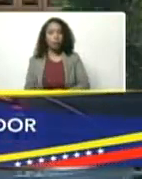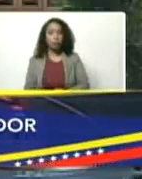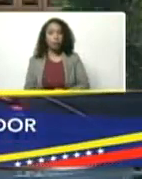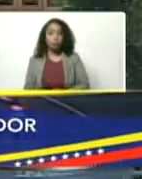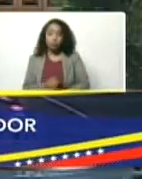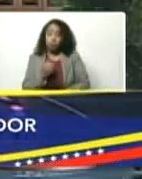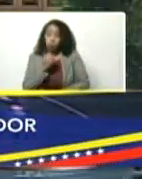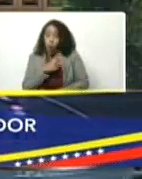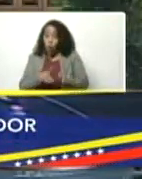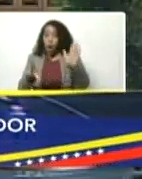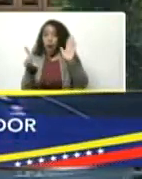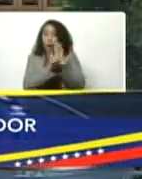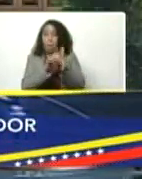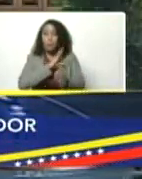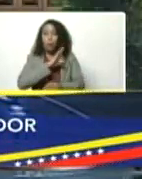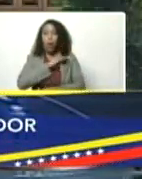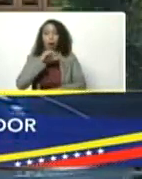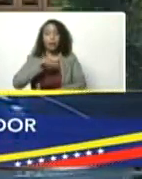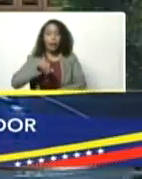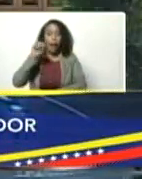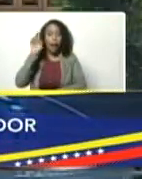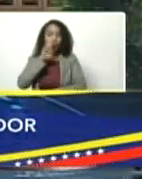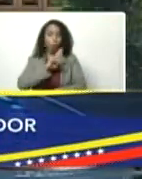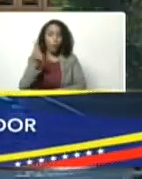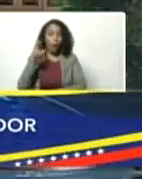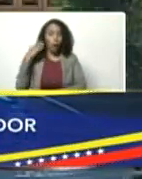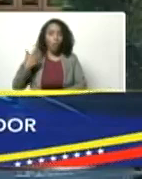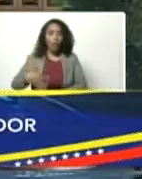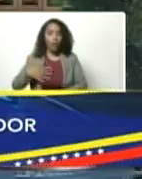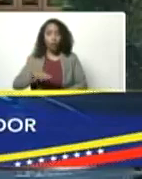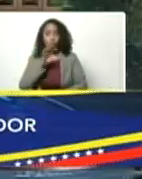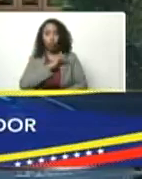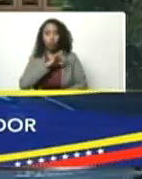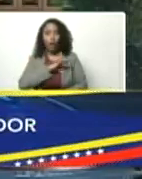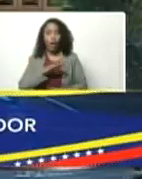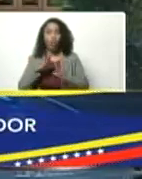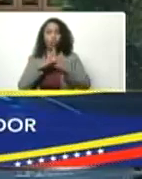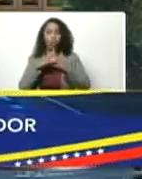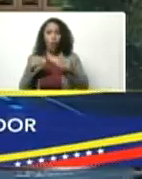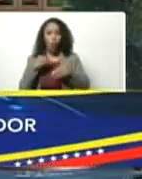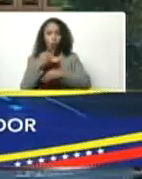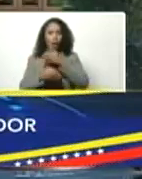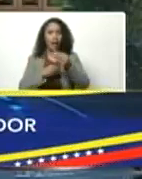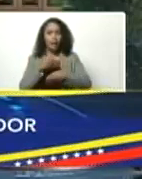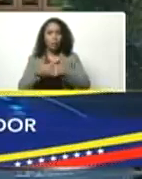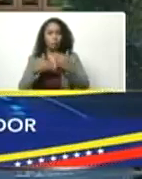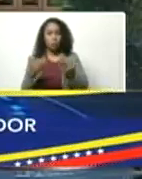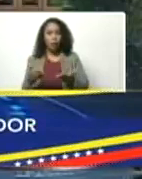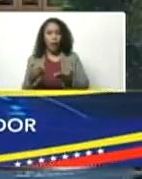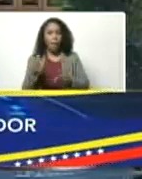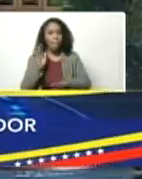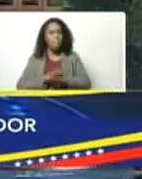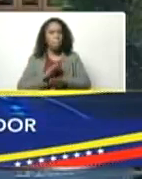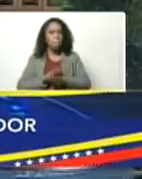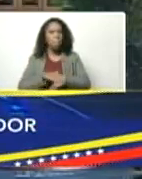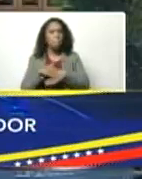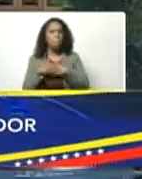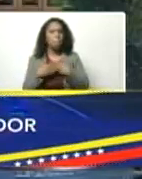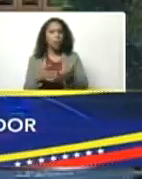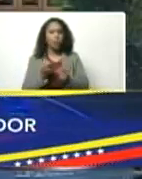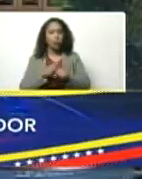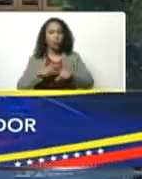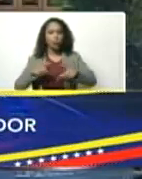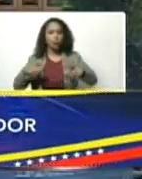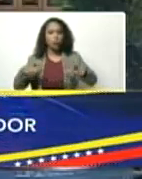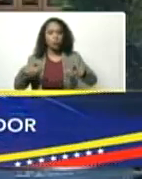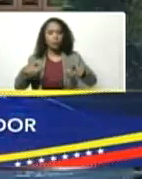que es ley de la República, los derechos sociales. Todo lo que hacemos es por el